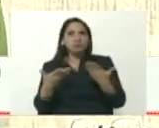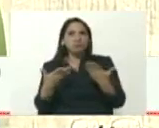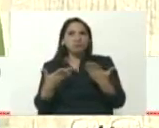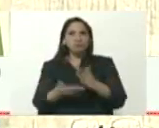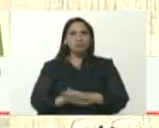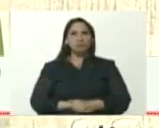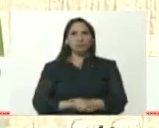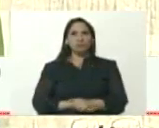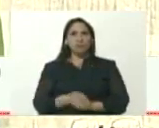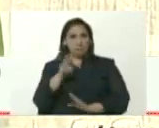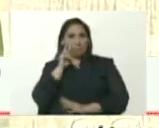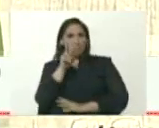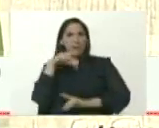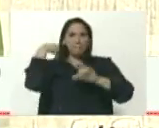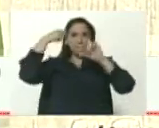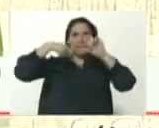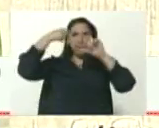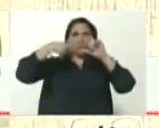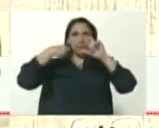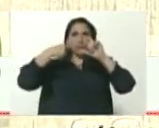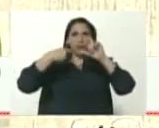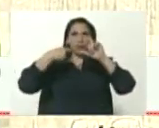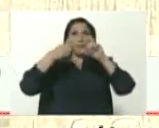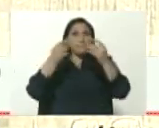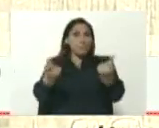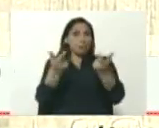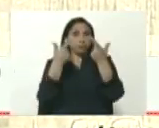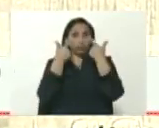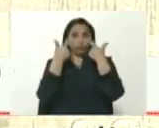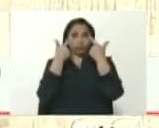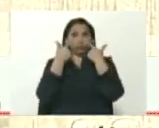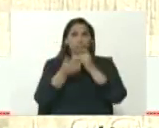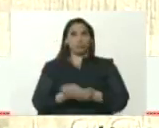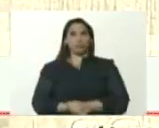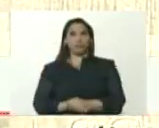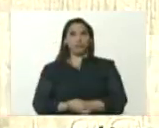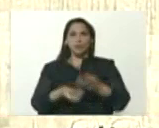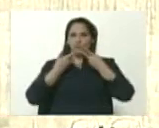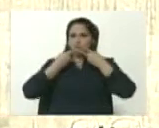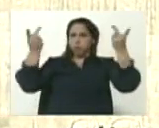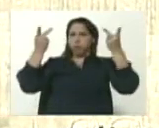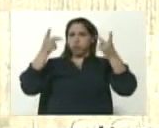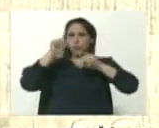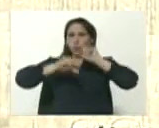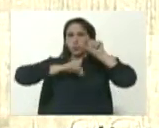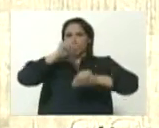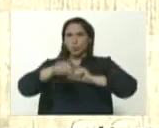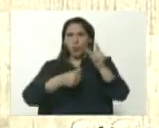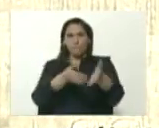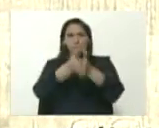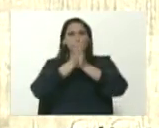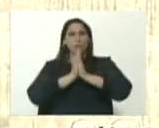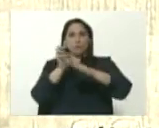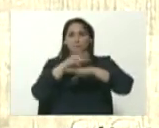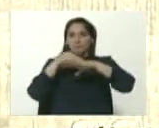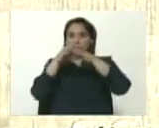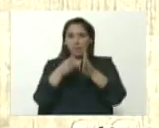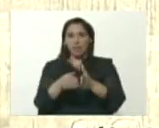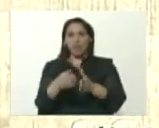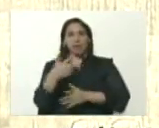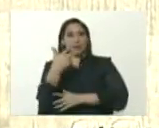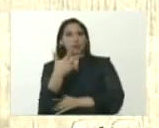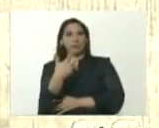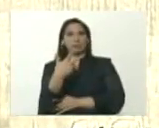RAS? Vamos a ver este video pendiente. Vamos a reproducir este video por las redes sociales. Ministro Márquez, a la cuenta de